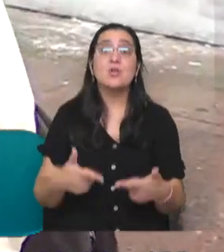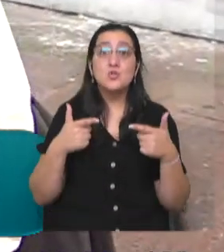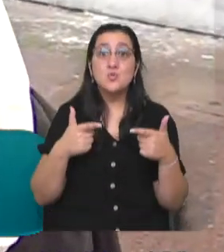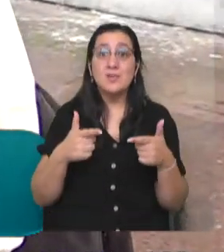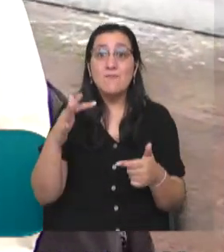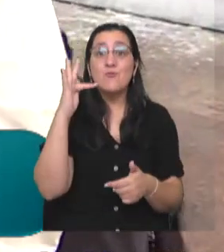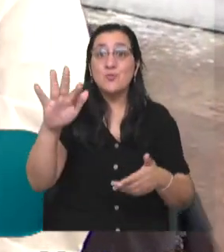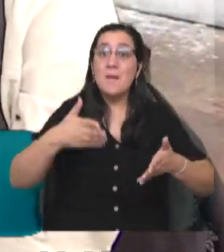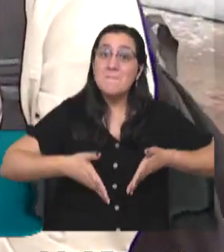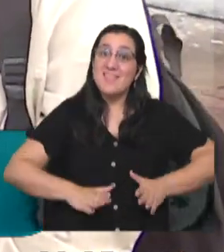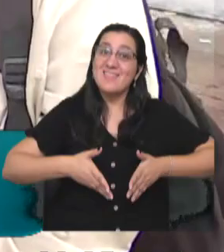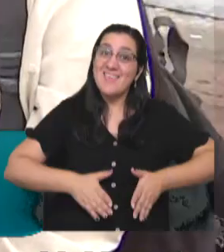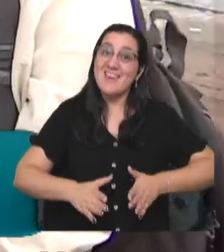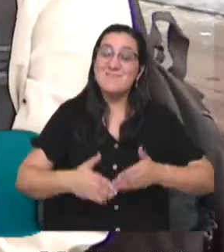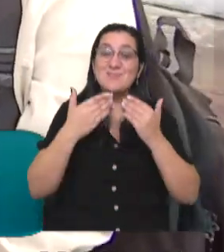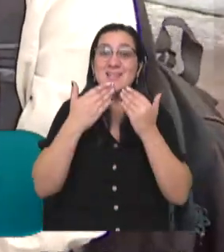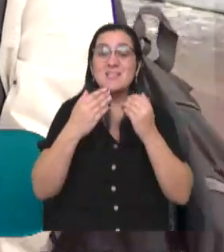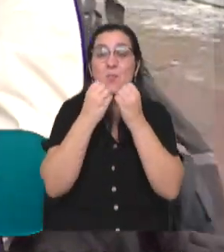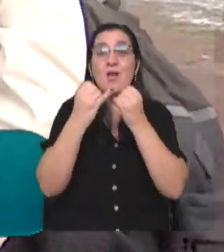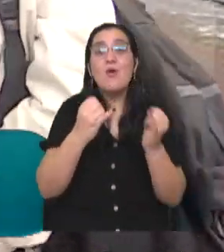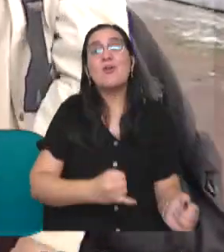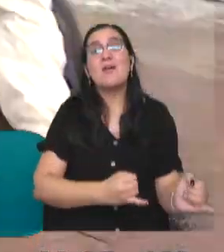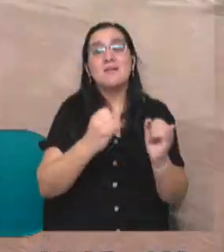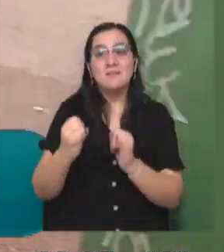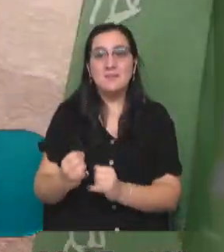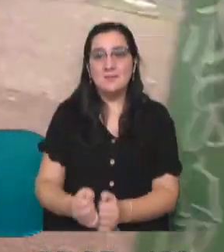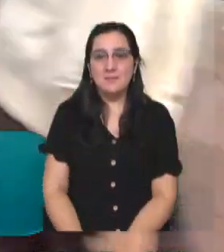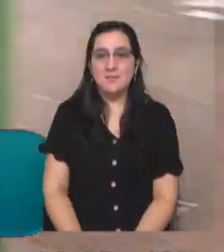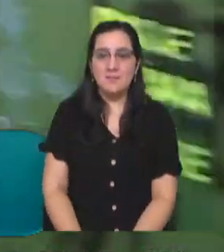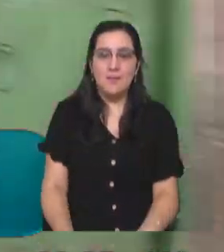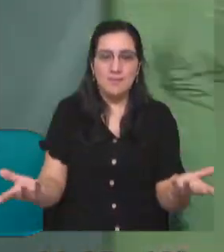Bueno, gracias, gracias por darnos tu palabra. Buena jornada. Arriba,